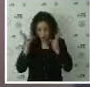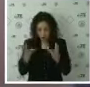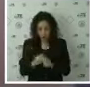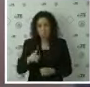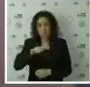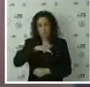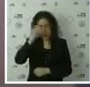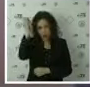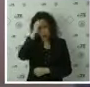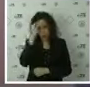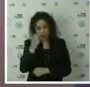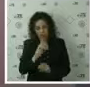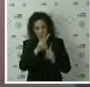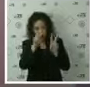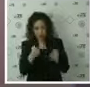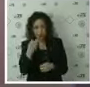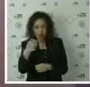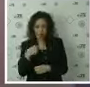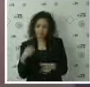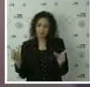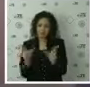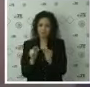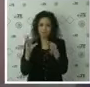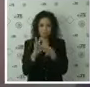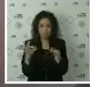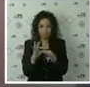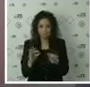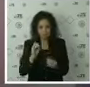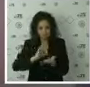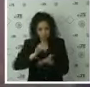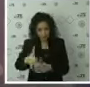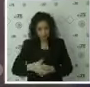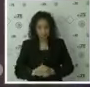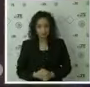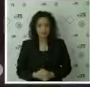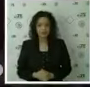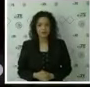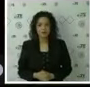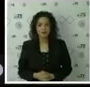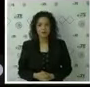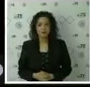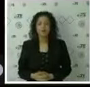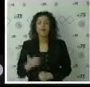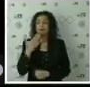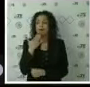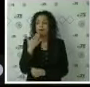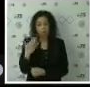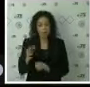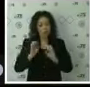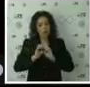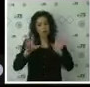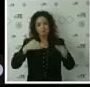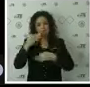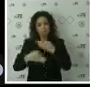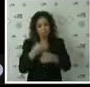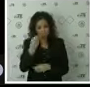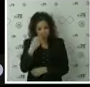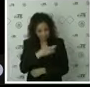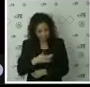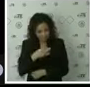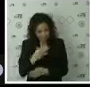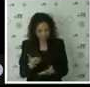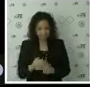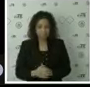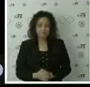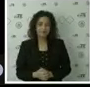este tema, y pues esa sería mi participación. Gracias. Muy bien, Stephanie, muy claro todo, felicidades.